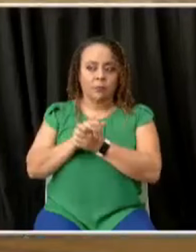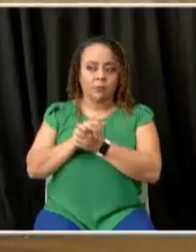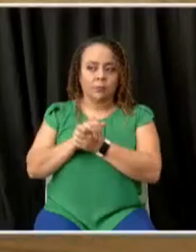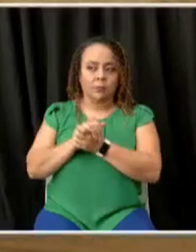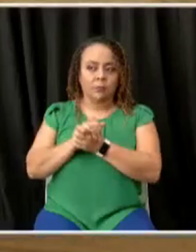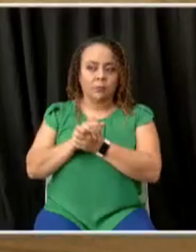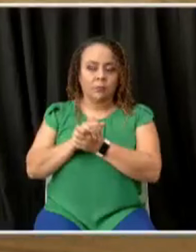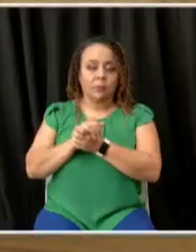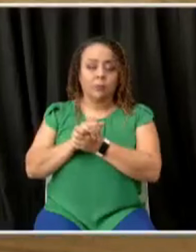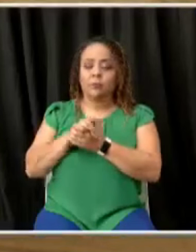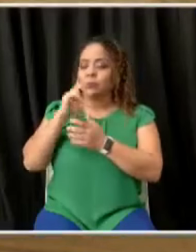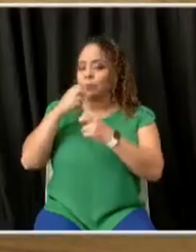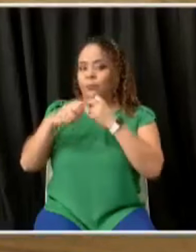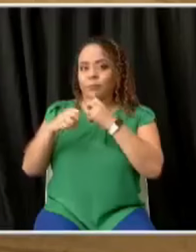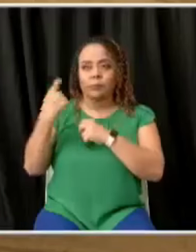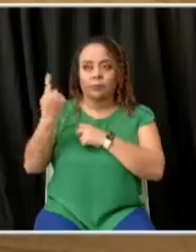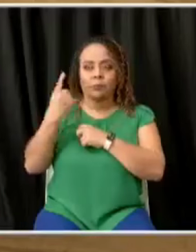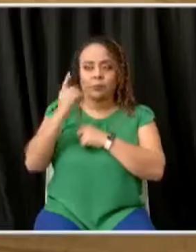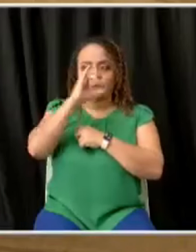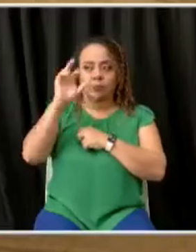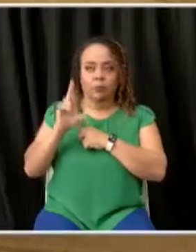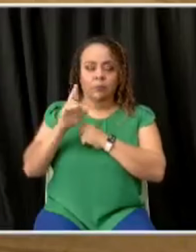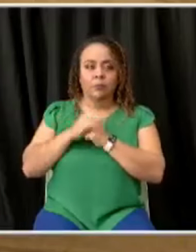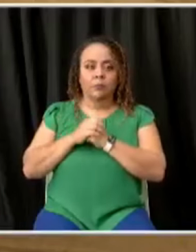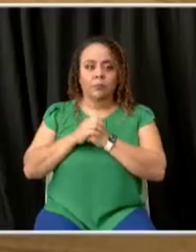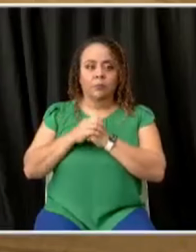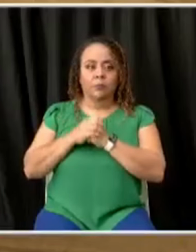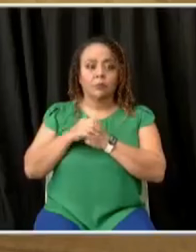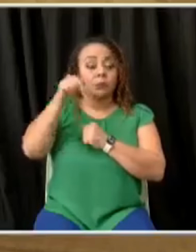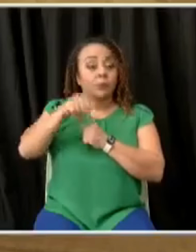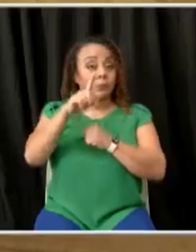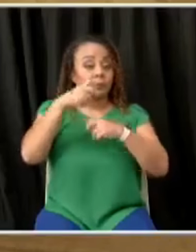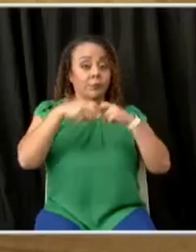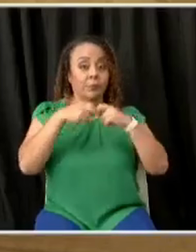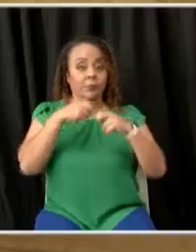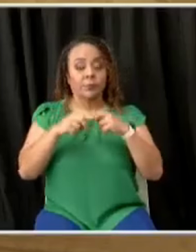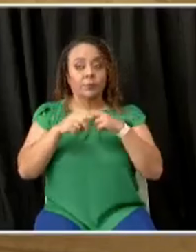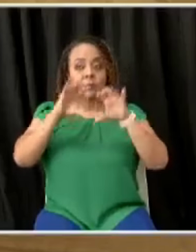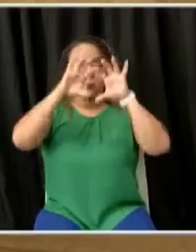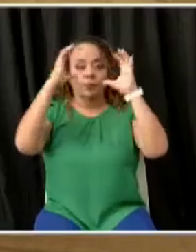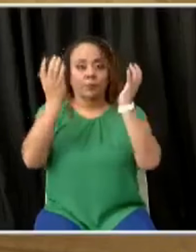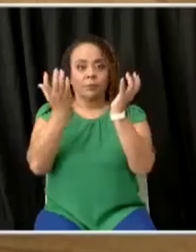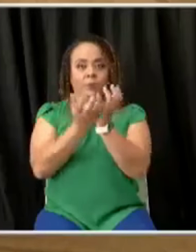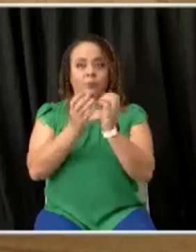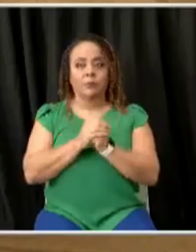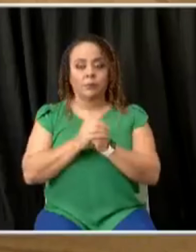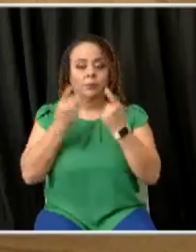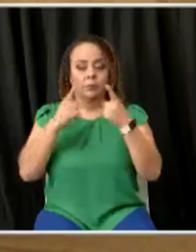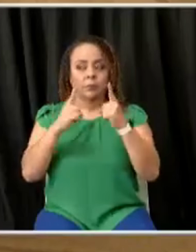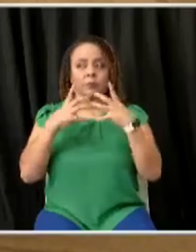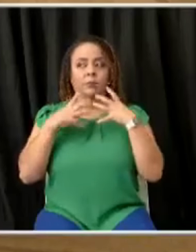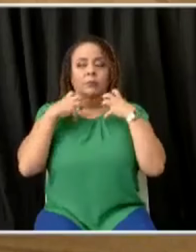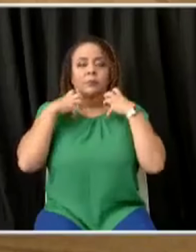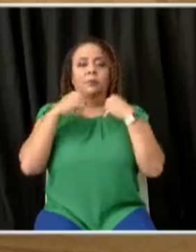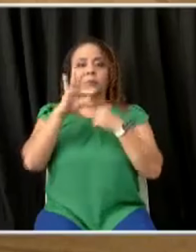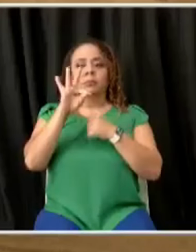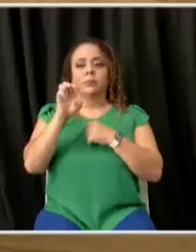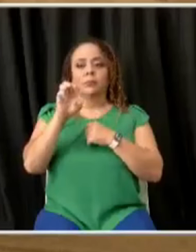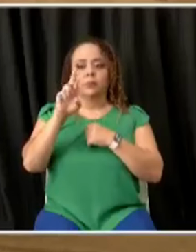es un problema solo en Costa Rica, amigos y amigas. Es un problema a nivel mundial. Los efectos del estrés térmico por